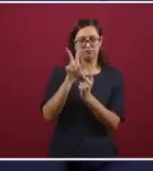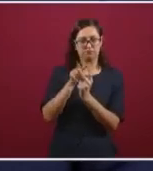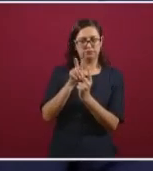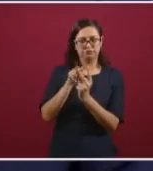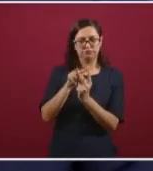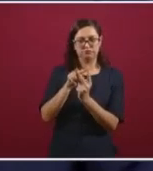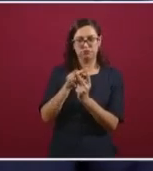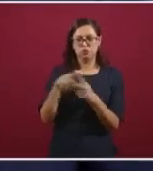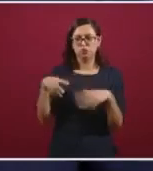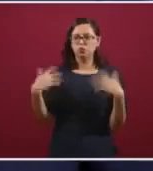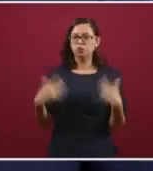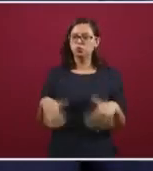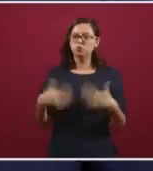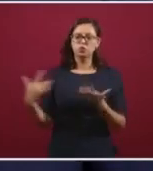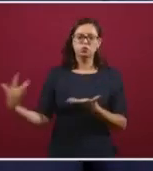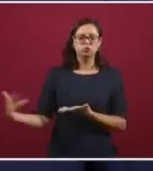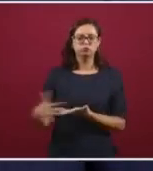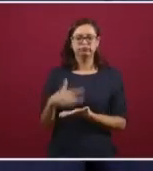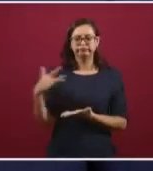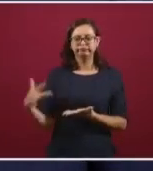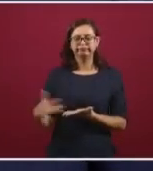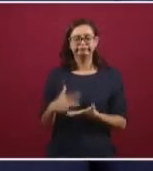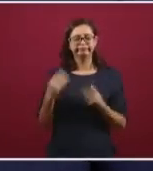me apoyan mucho,